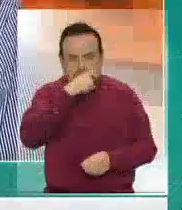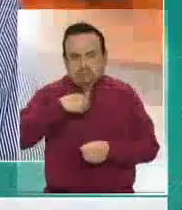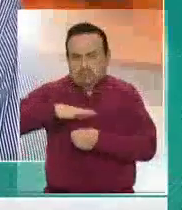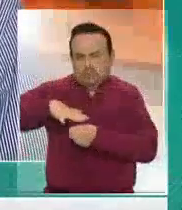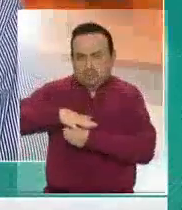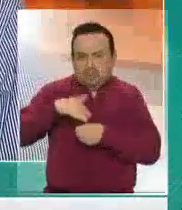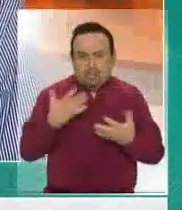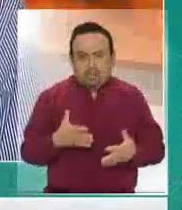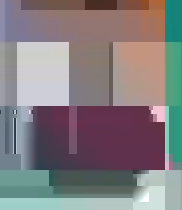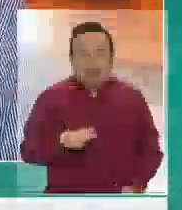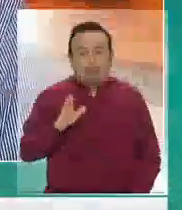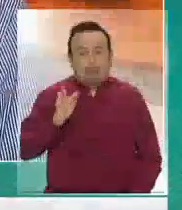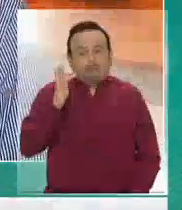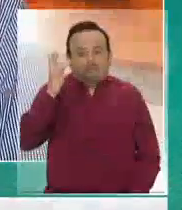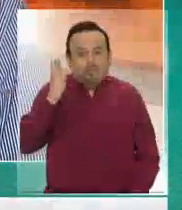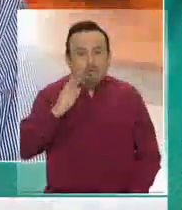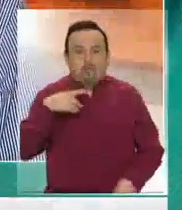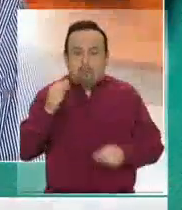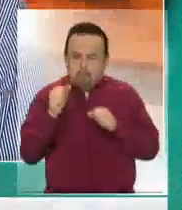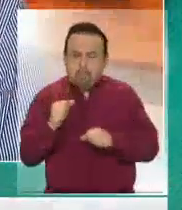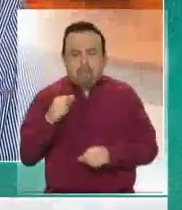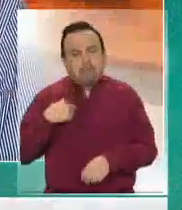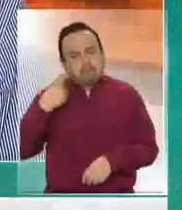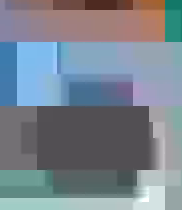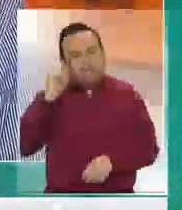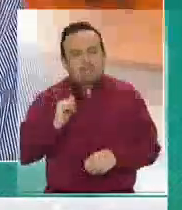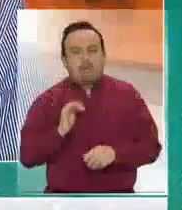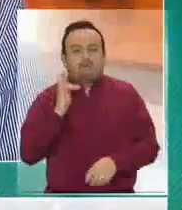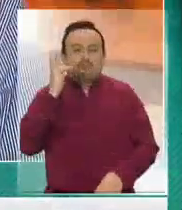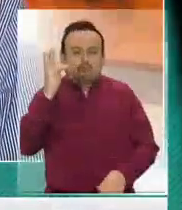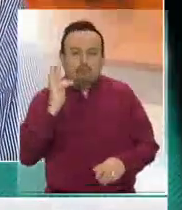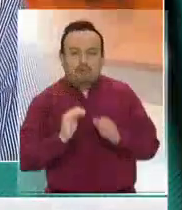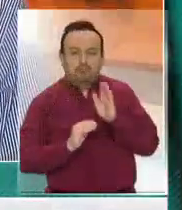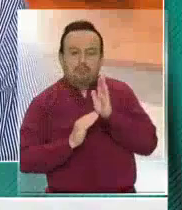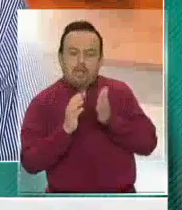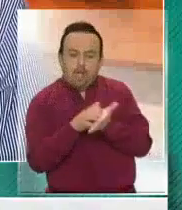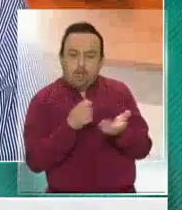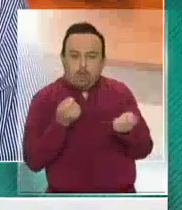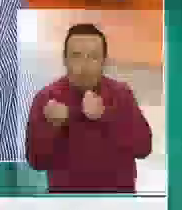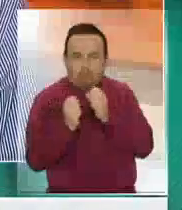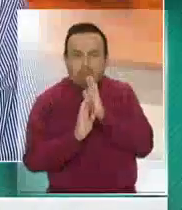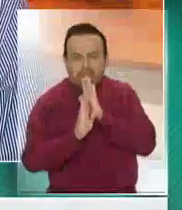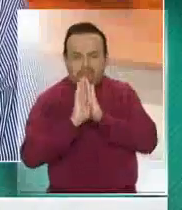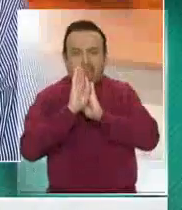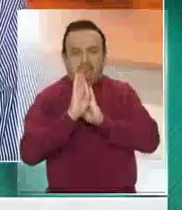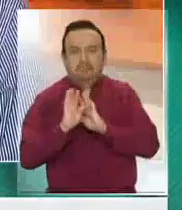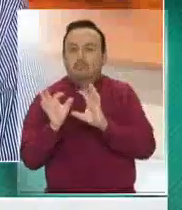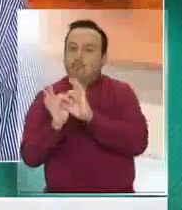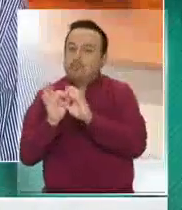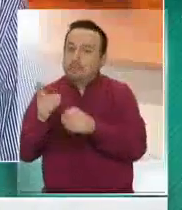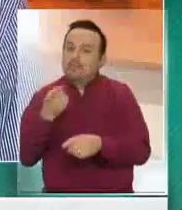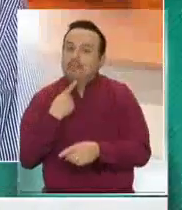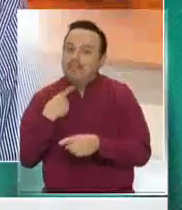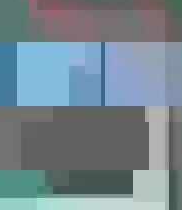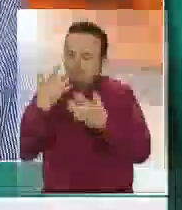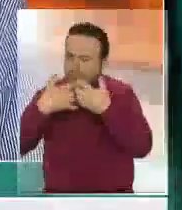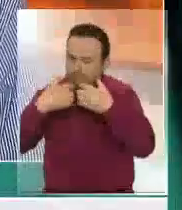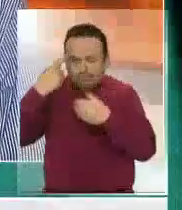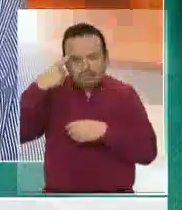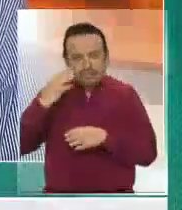se espera un efecto rebote y que la economía mejore una vez que salgamos de esto. José Gregorio, muchísimas gracias por su tiempo, muy interesante su